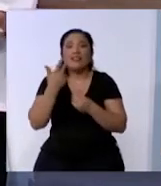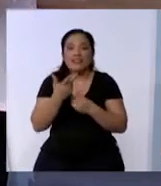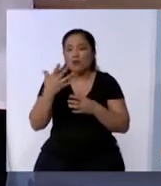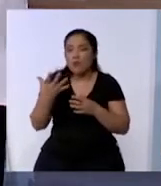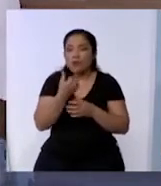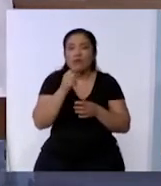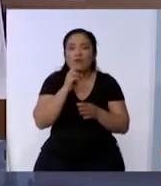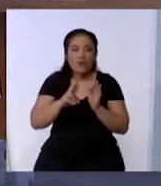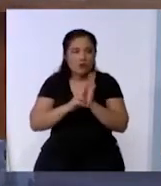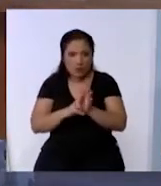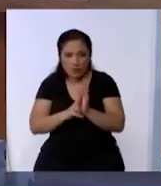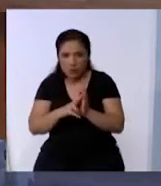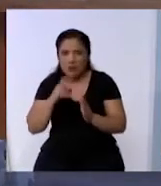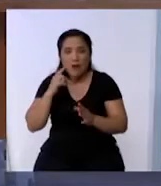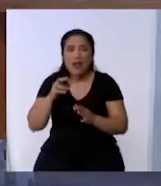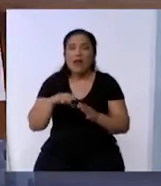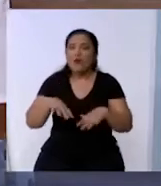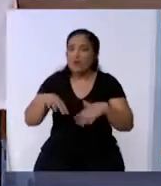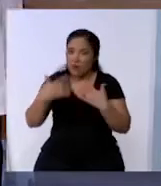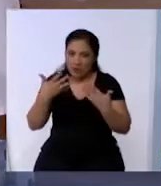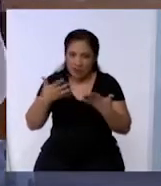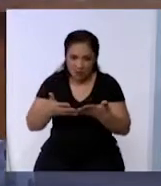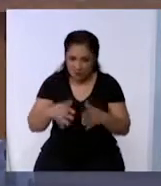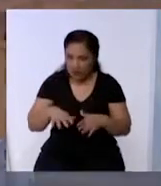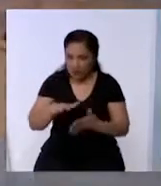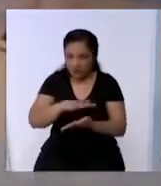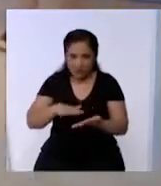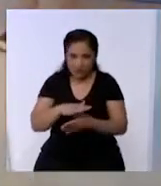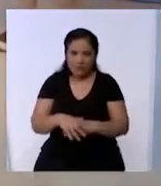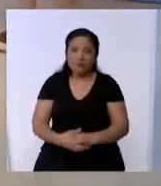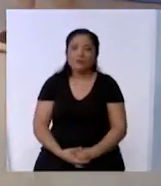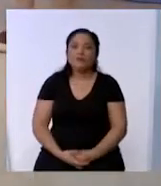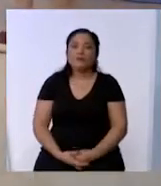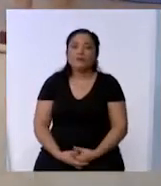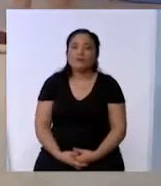esenciales que vamos a usar para responder a los problemas que vienen a continuación. Muy bien, profe.